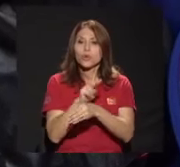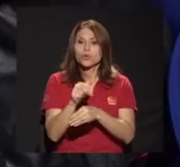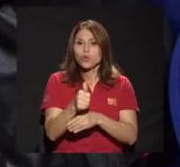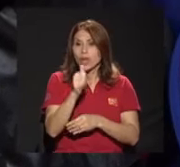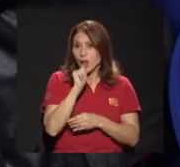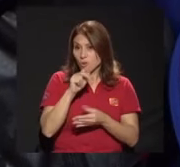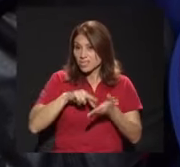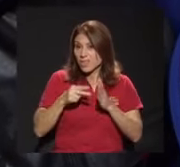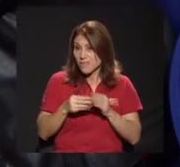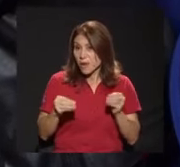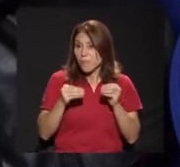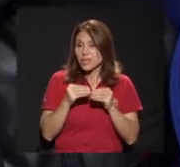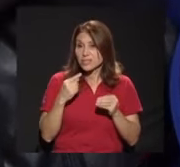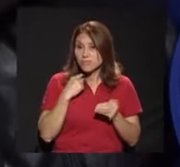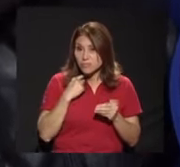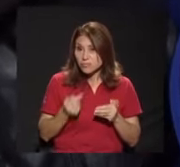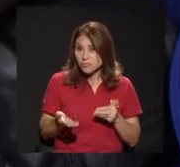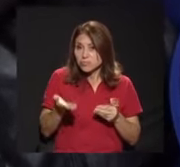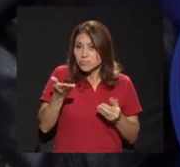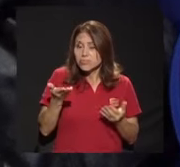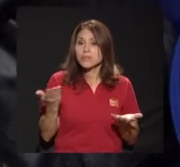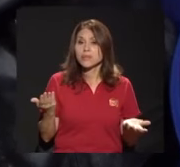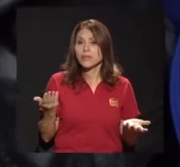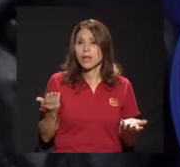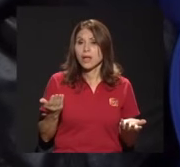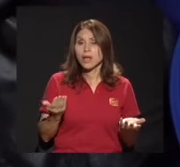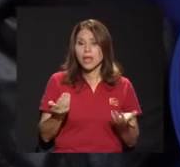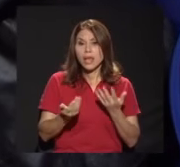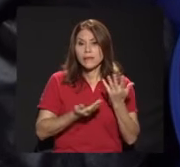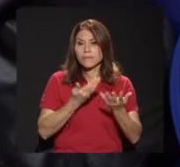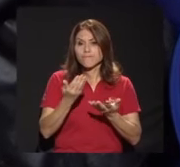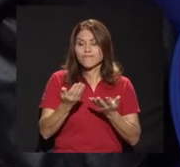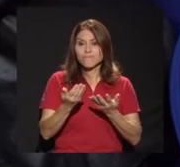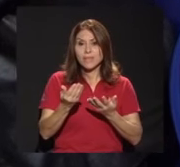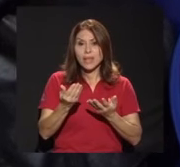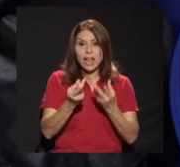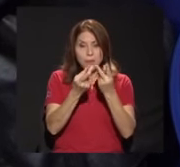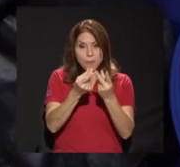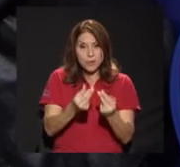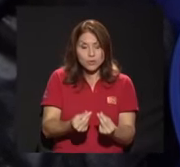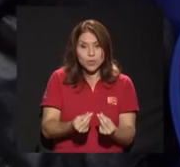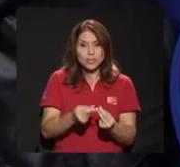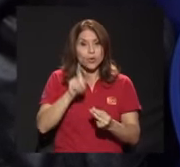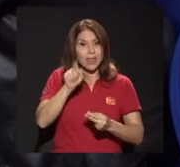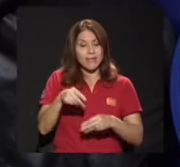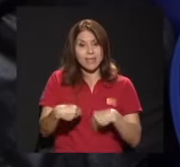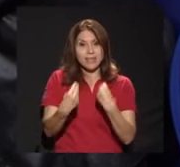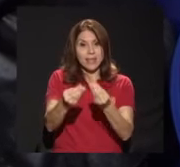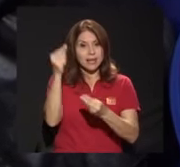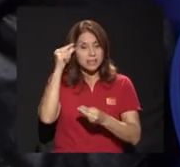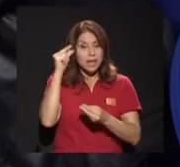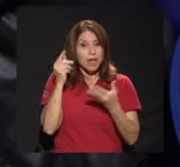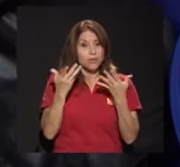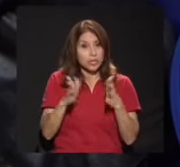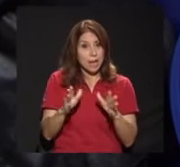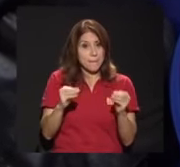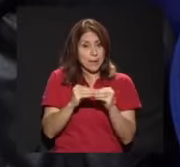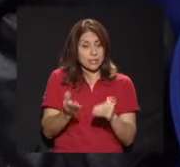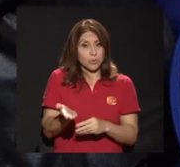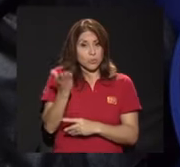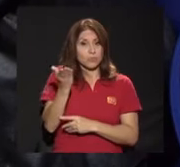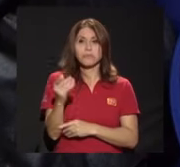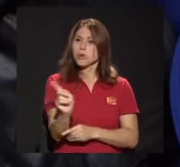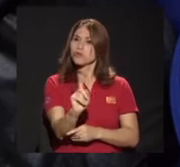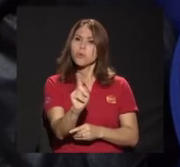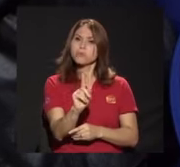agua? ¿Eleva el presupuesto que el Estado debería? No, de hecho ya el canon por vertidos y